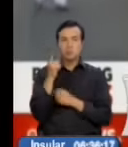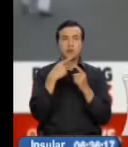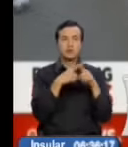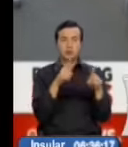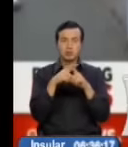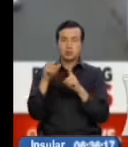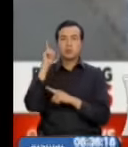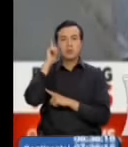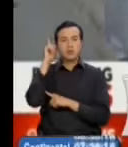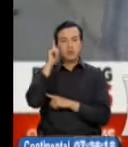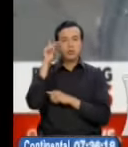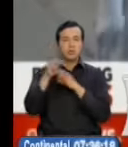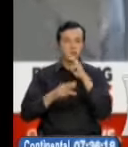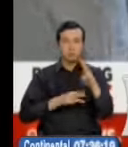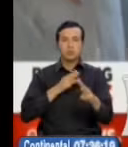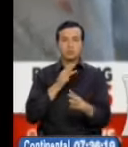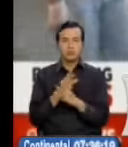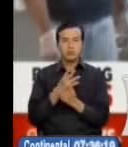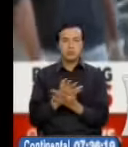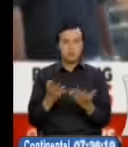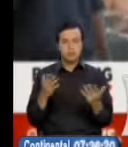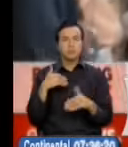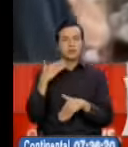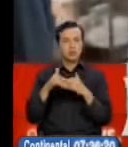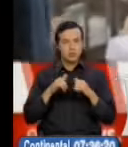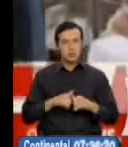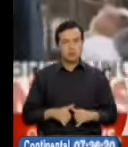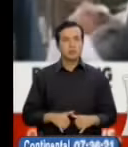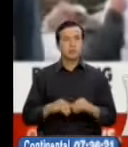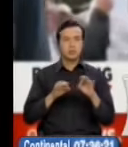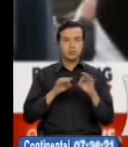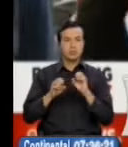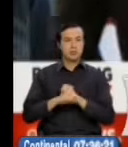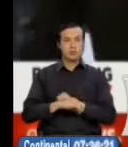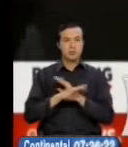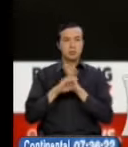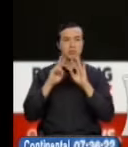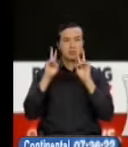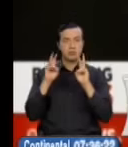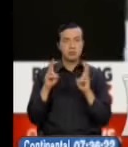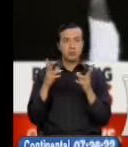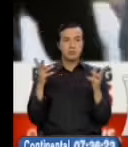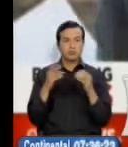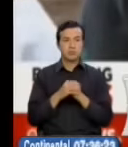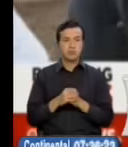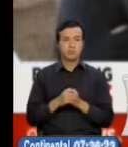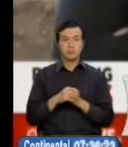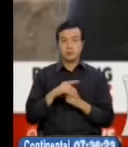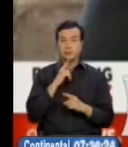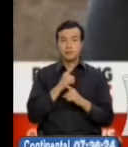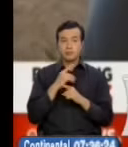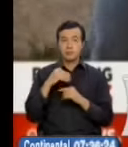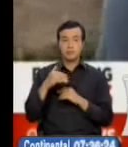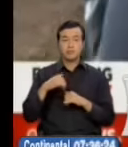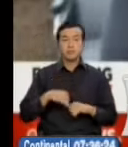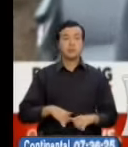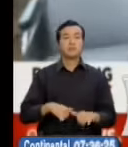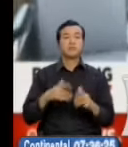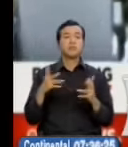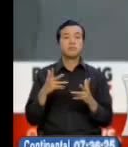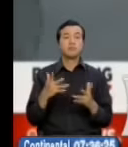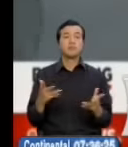varios líderes mundiales, así que estaremos nosotros pues ampliando en el transcurso de esta emisión y por supuesto en las siguientes, porque es